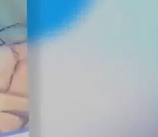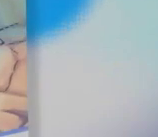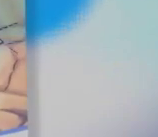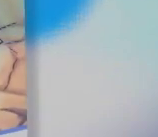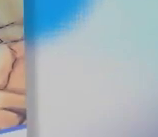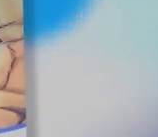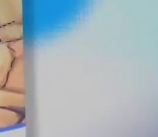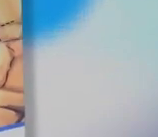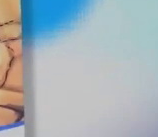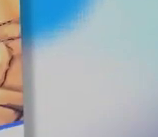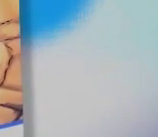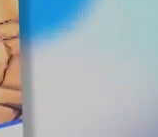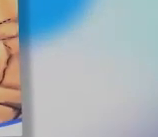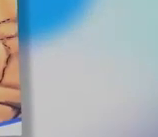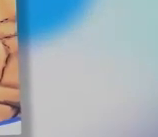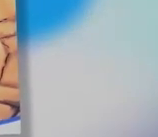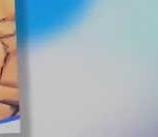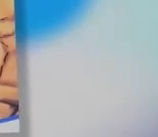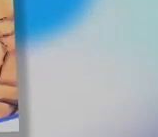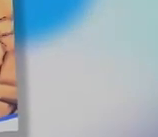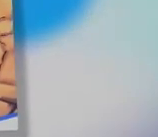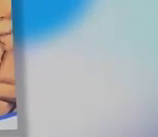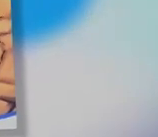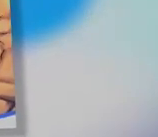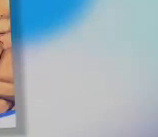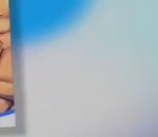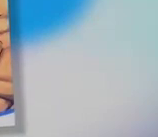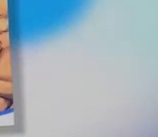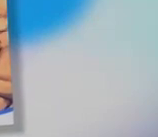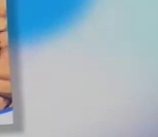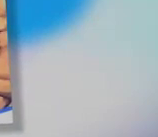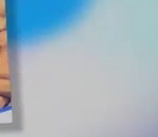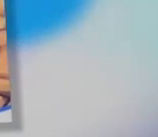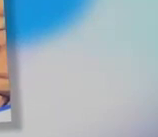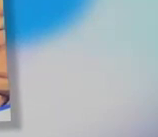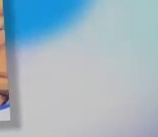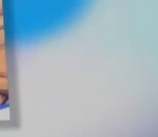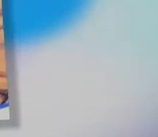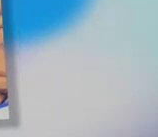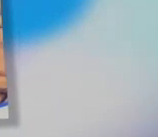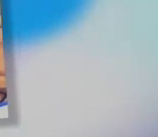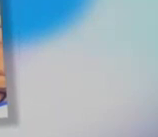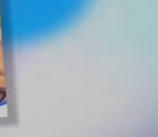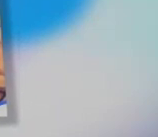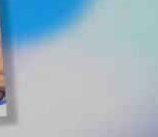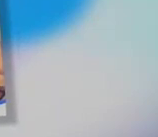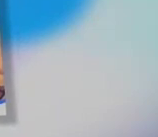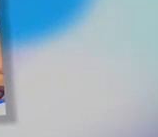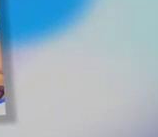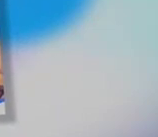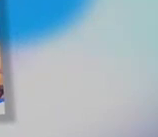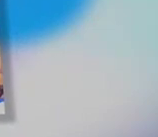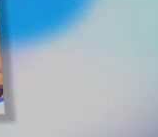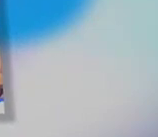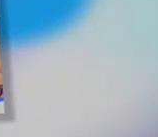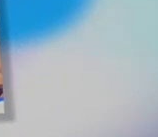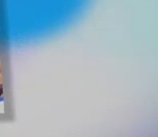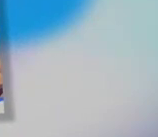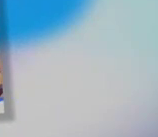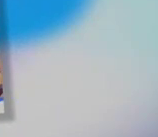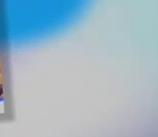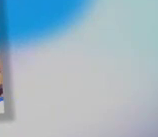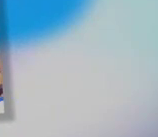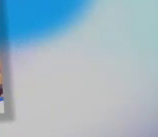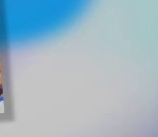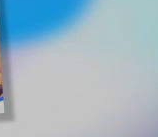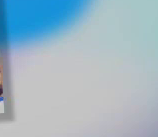llegar a un consenso en relación a estos. Bien, bueno, han sido muchos años, ¿no?, de diálogo, que estamos hablando desde el año 2000. Del año